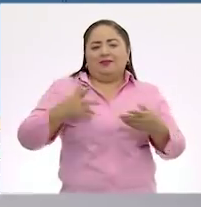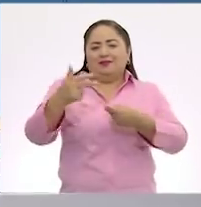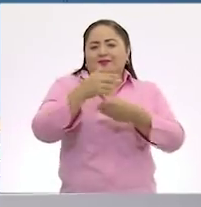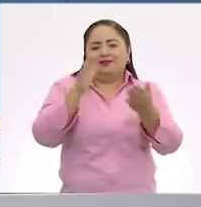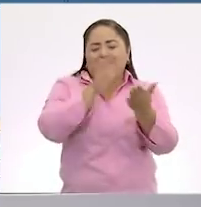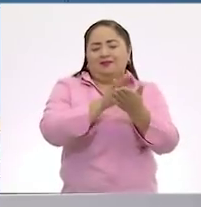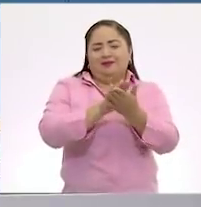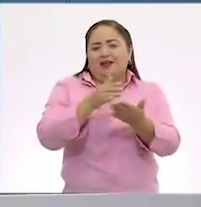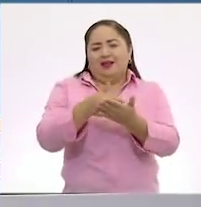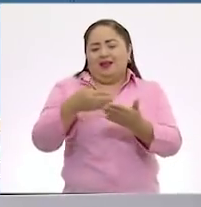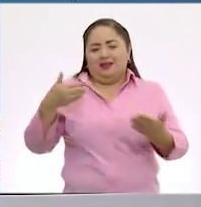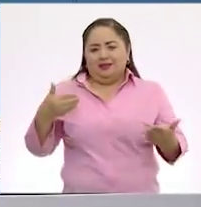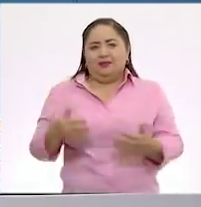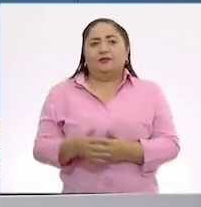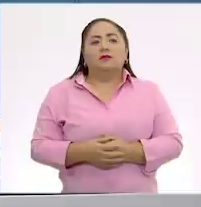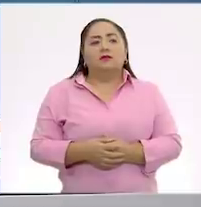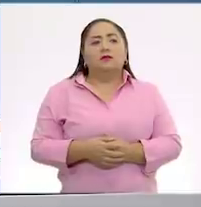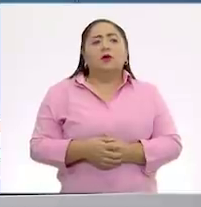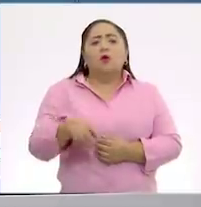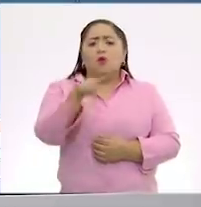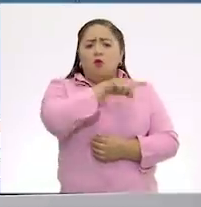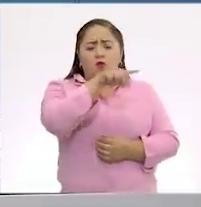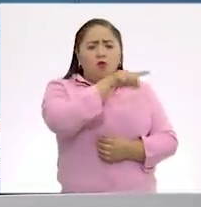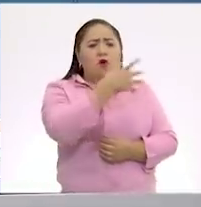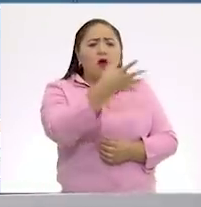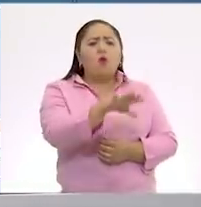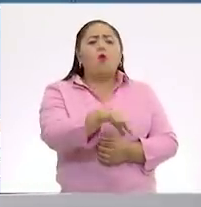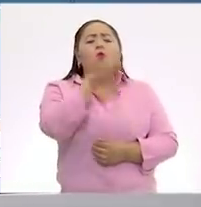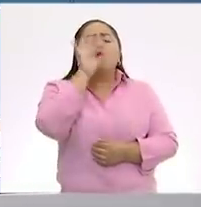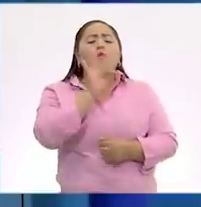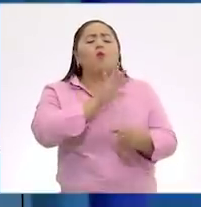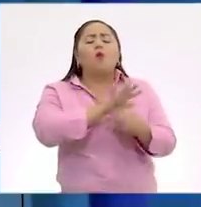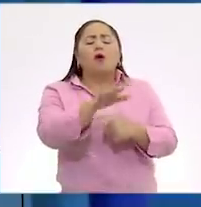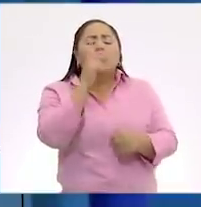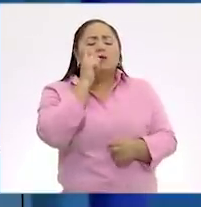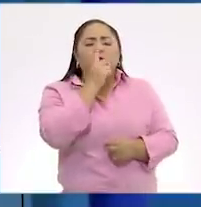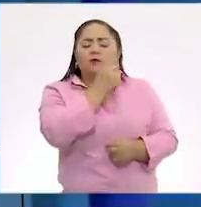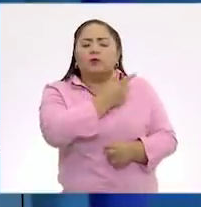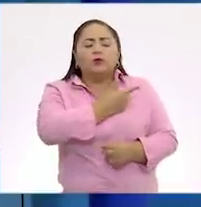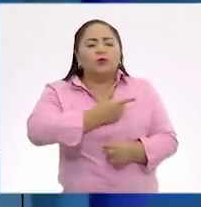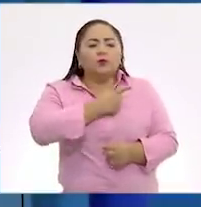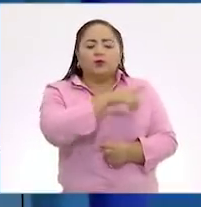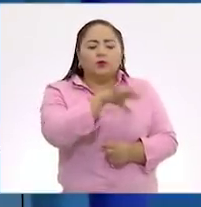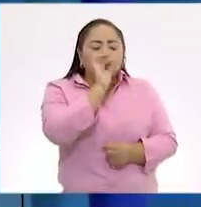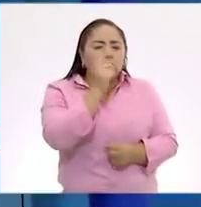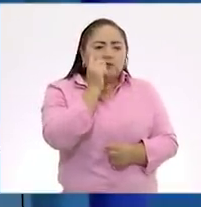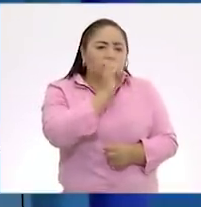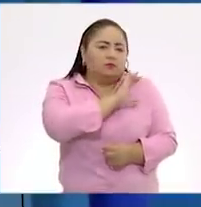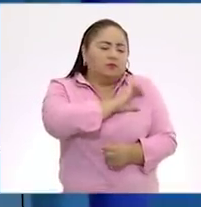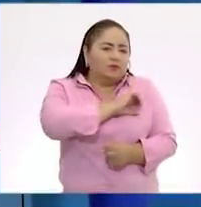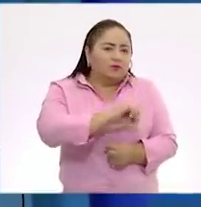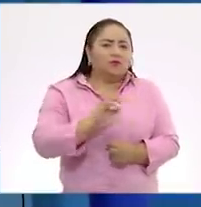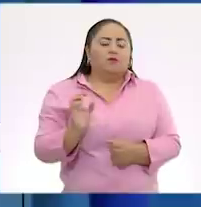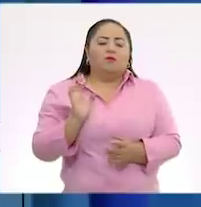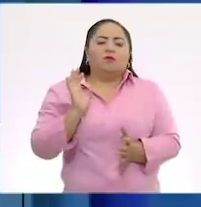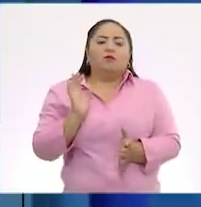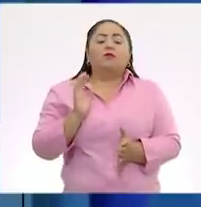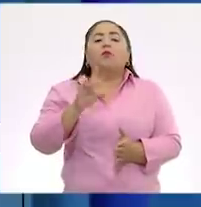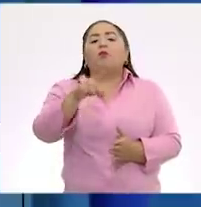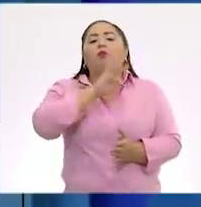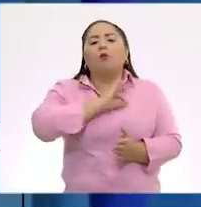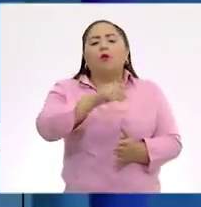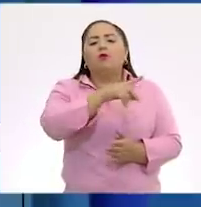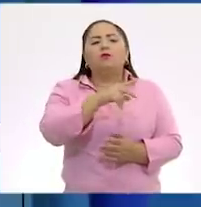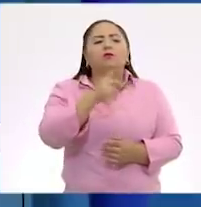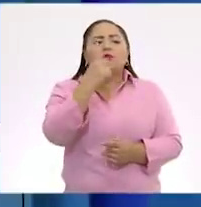sea, ya lo adelantamos. Bien. El paso. Ajá, sí. Y entonces ustedes van a elegir la figura o algunas figuras que más les agraden. Pueden